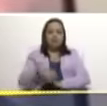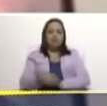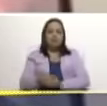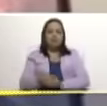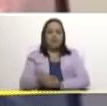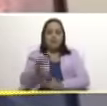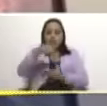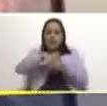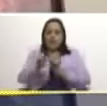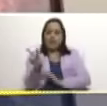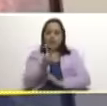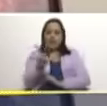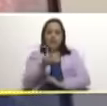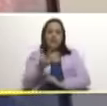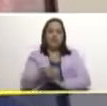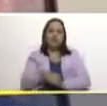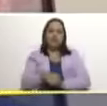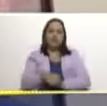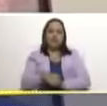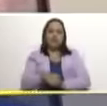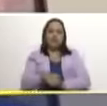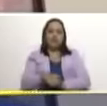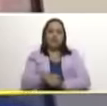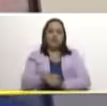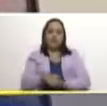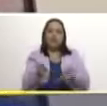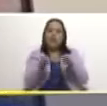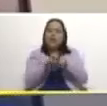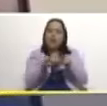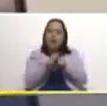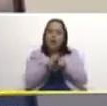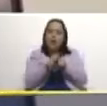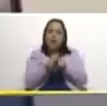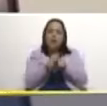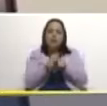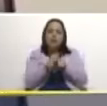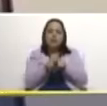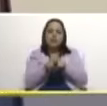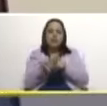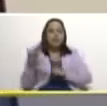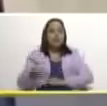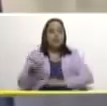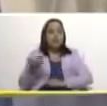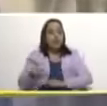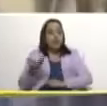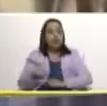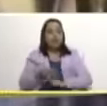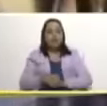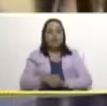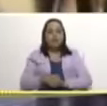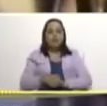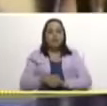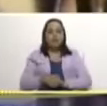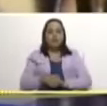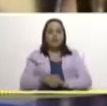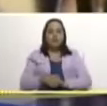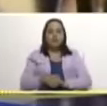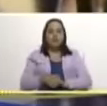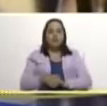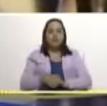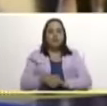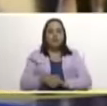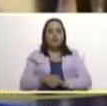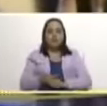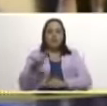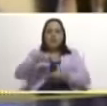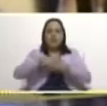en Venezuela forma parte esencial de